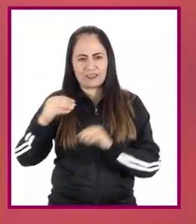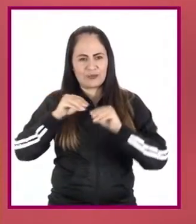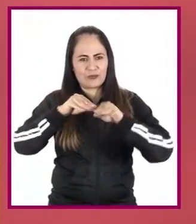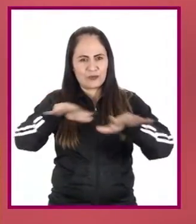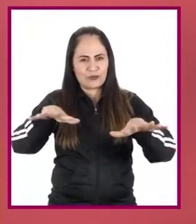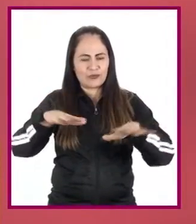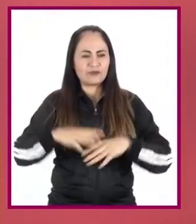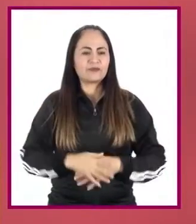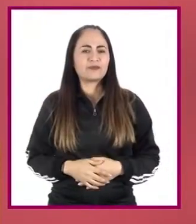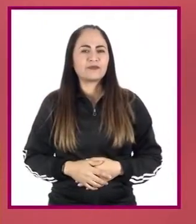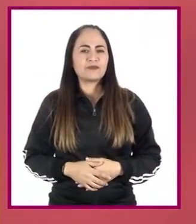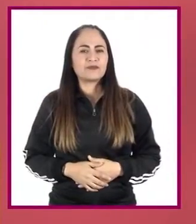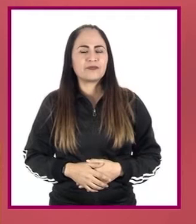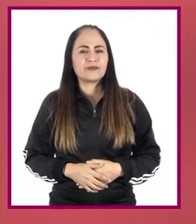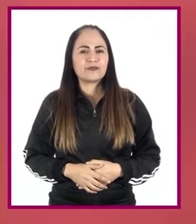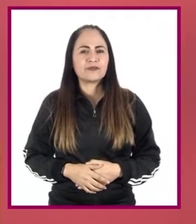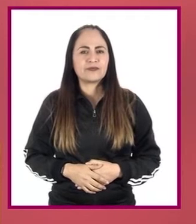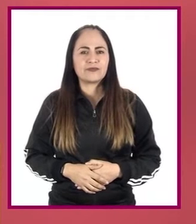Aquí viene.